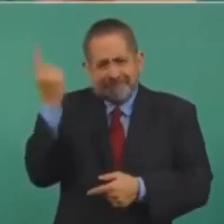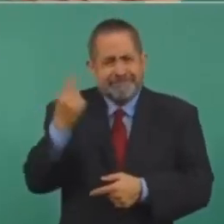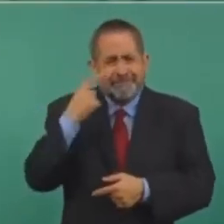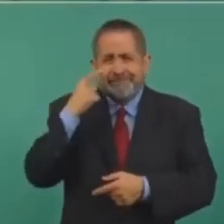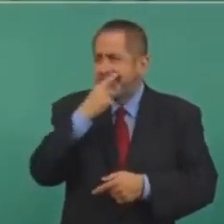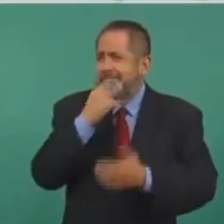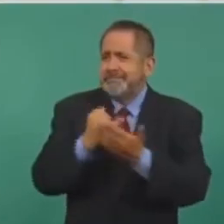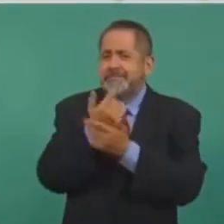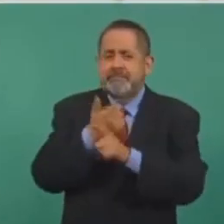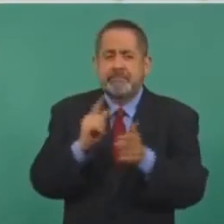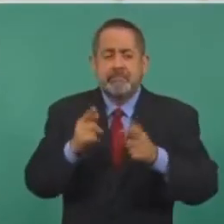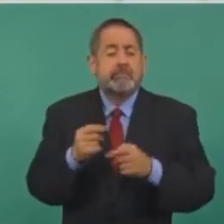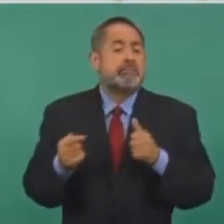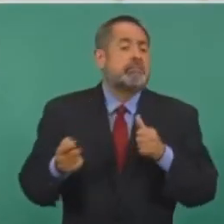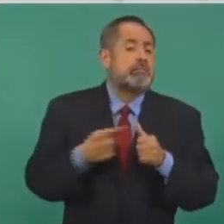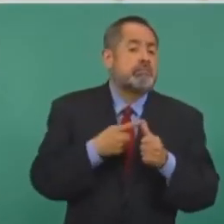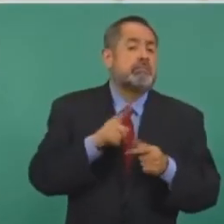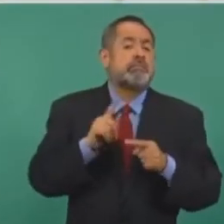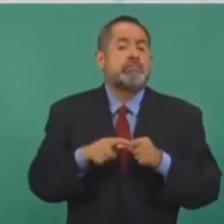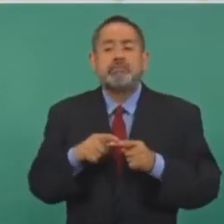y escuchando